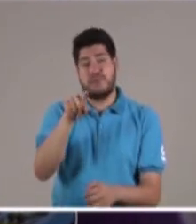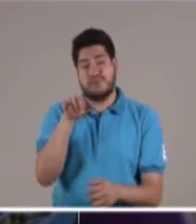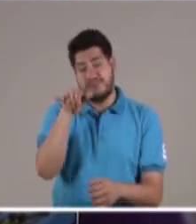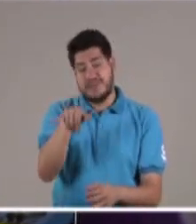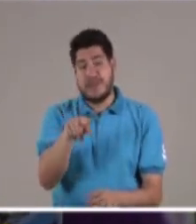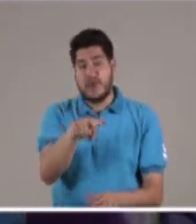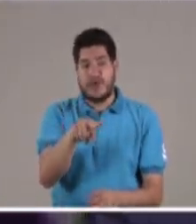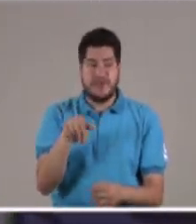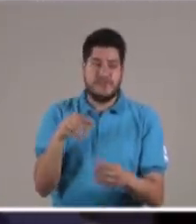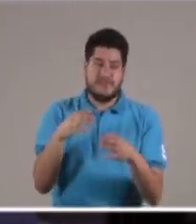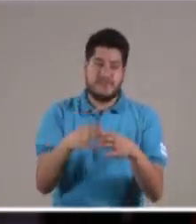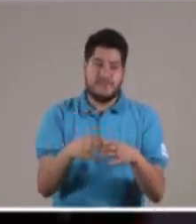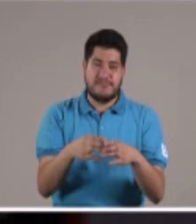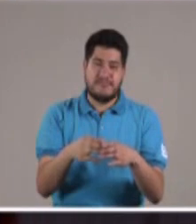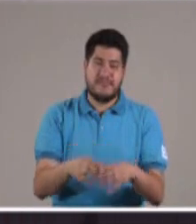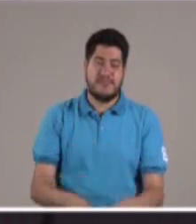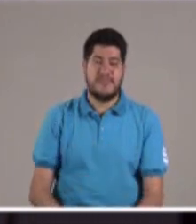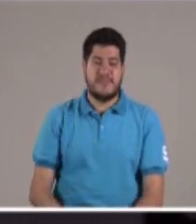quedó